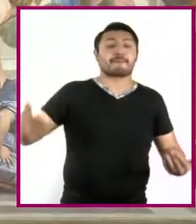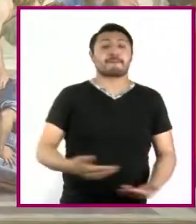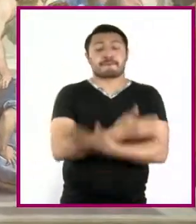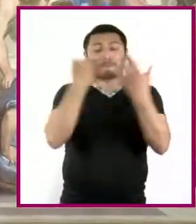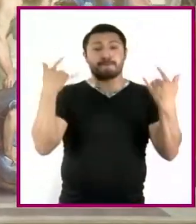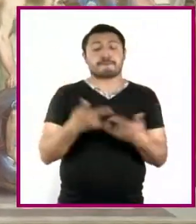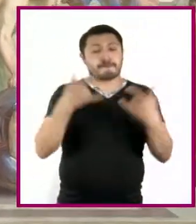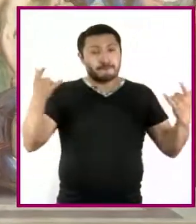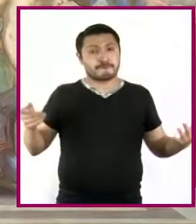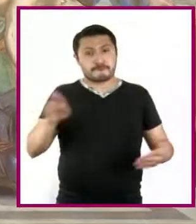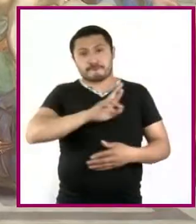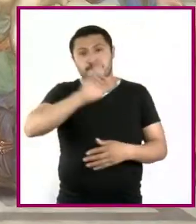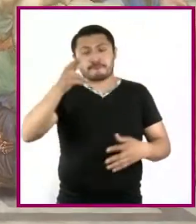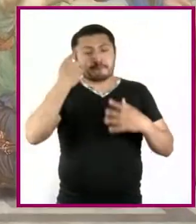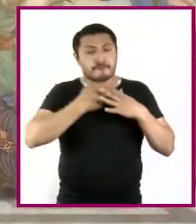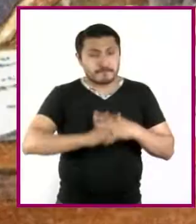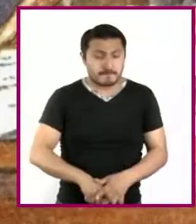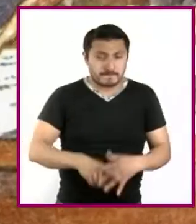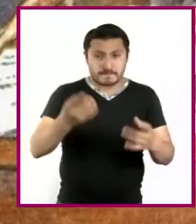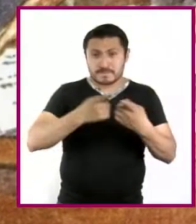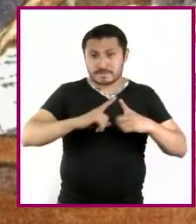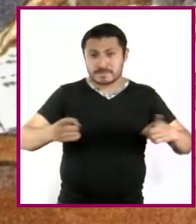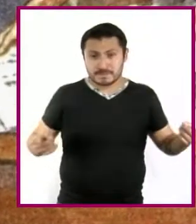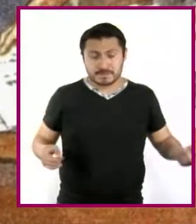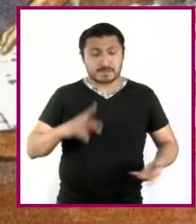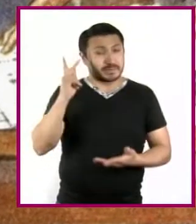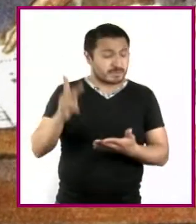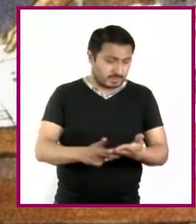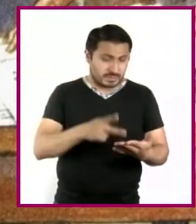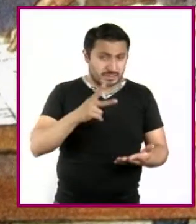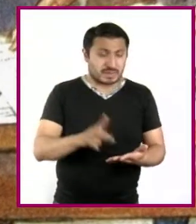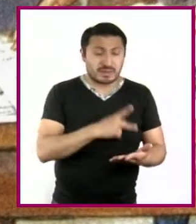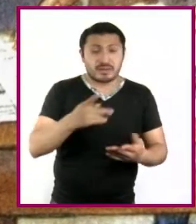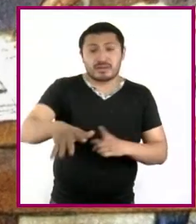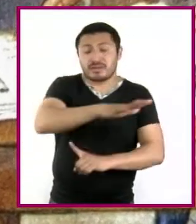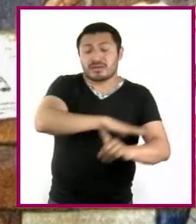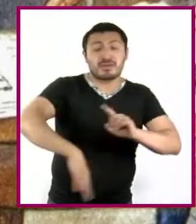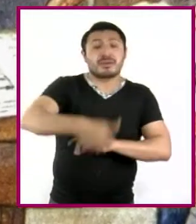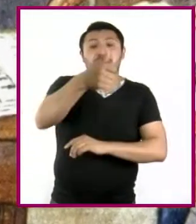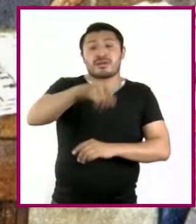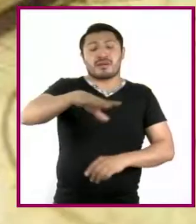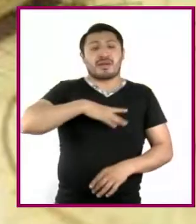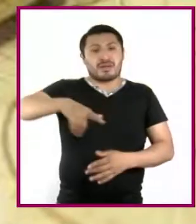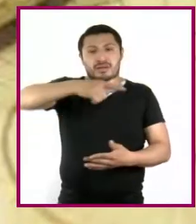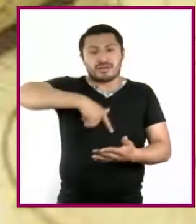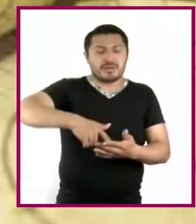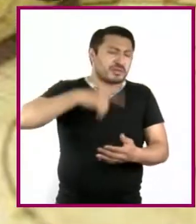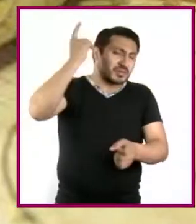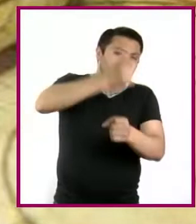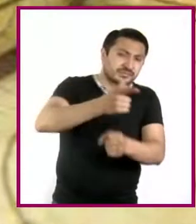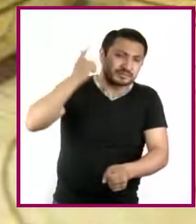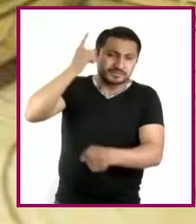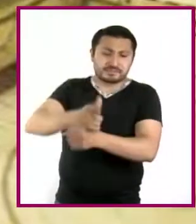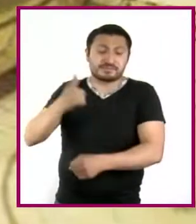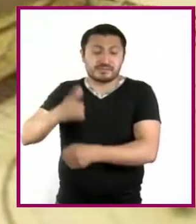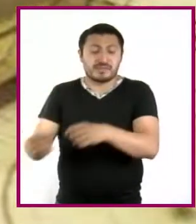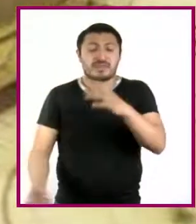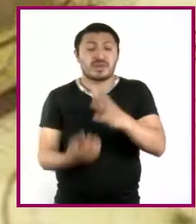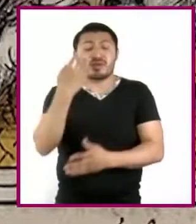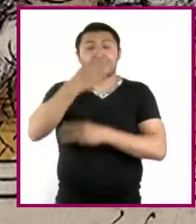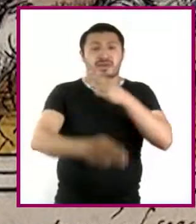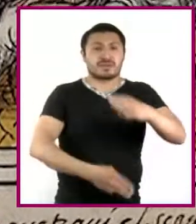historia reinició su desarrollo. Es en este contexto donde tuvieron lugar los descubrimientos del Nuevo